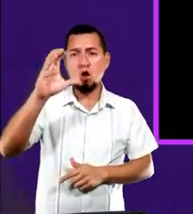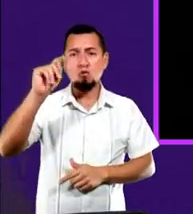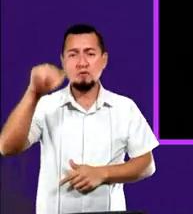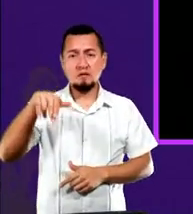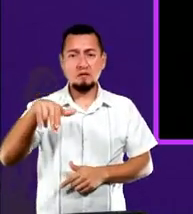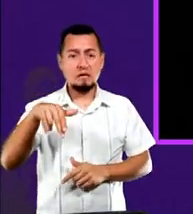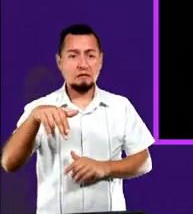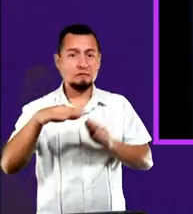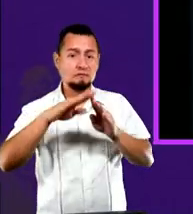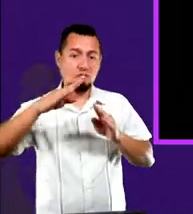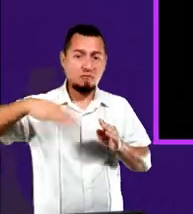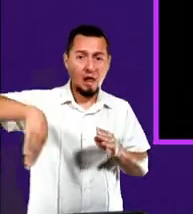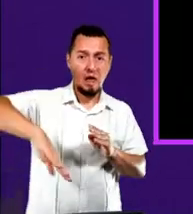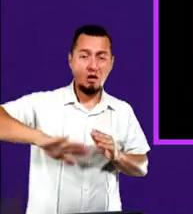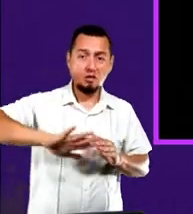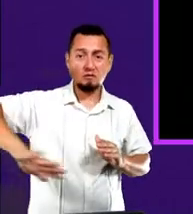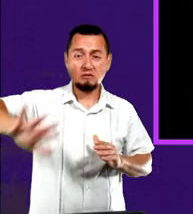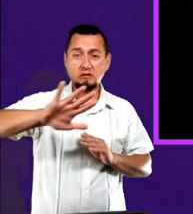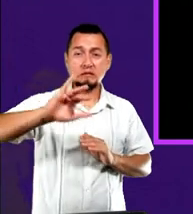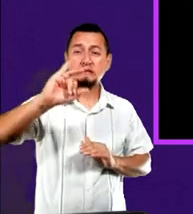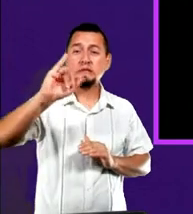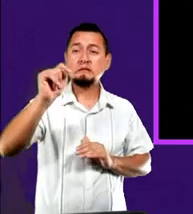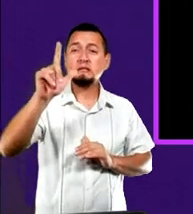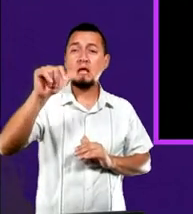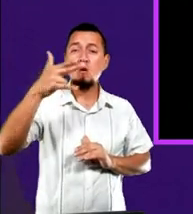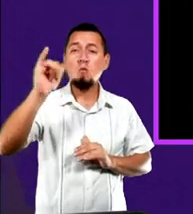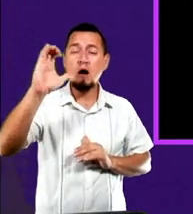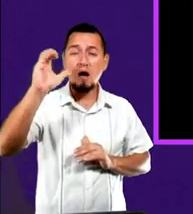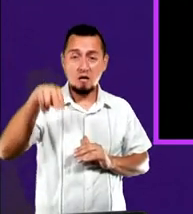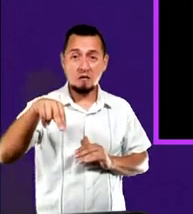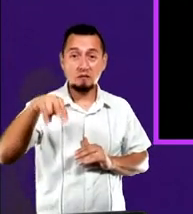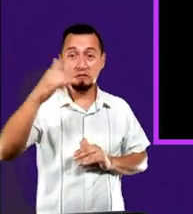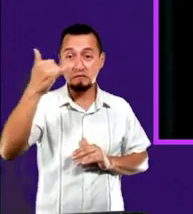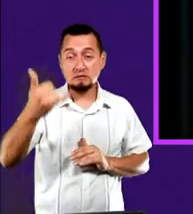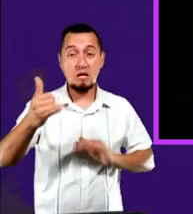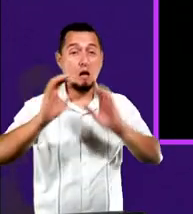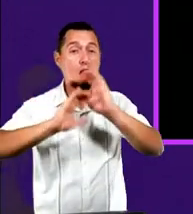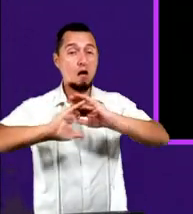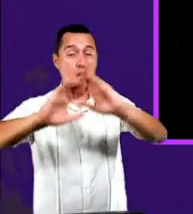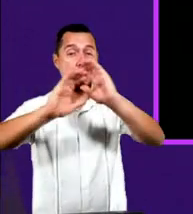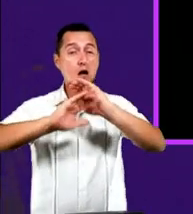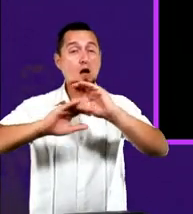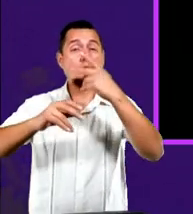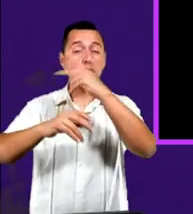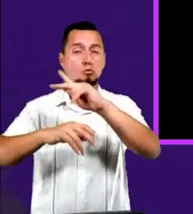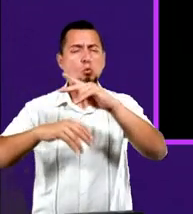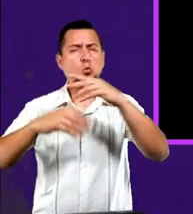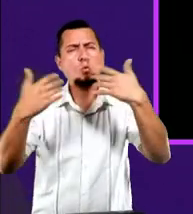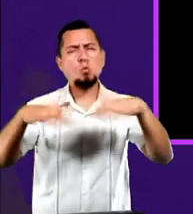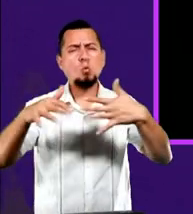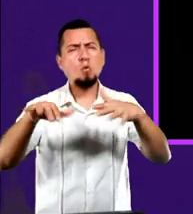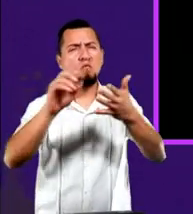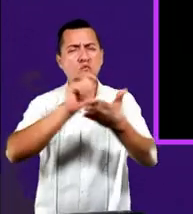del Río. Y el himno, aquí están los autores, que fue en el